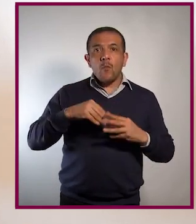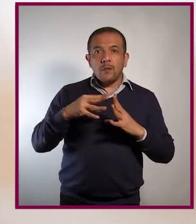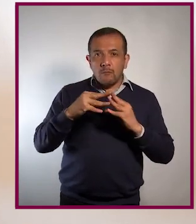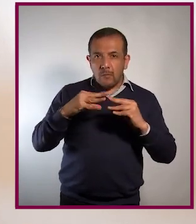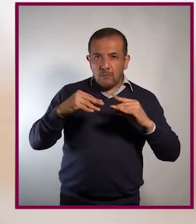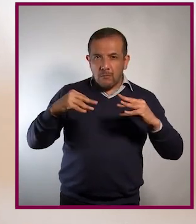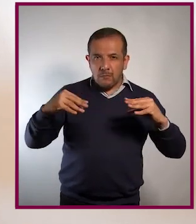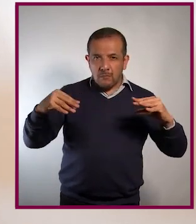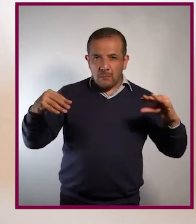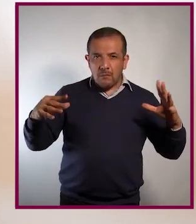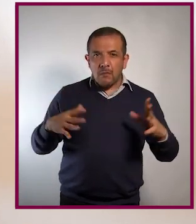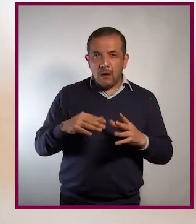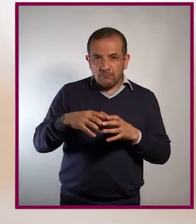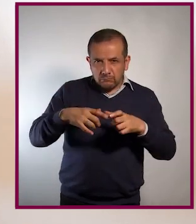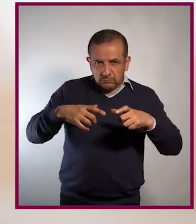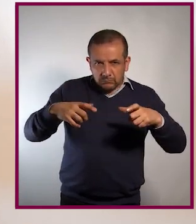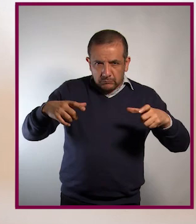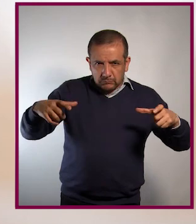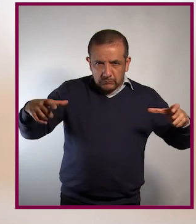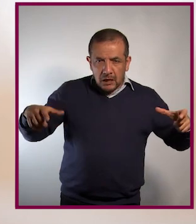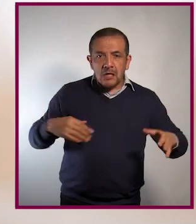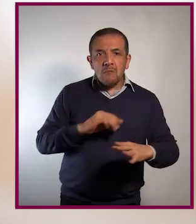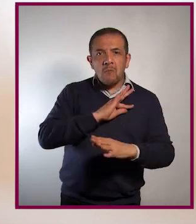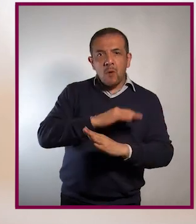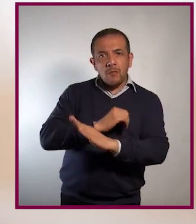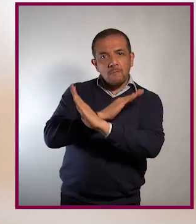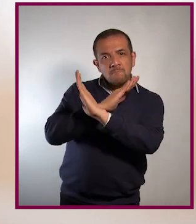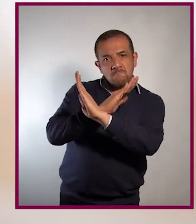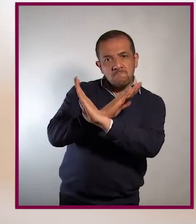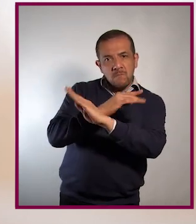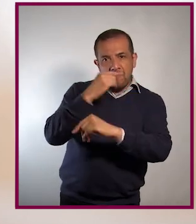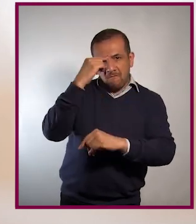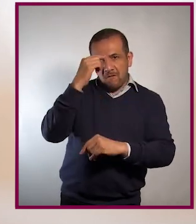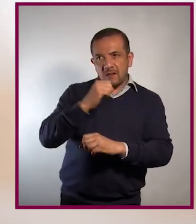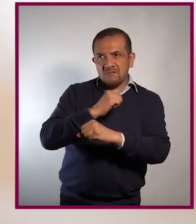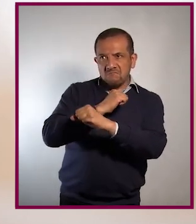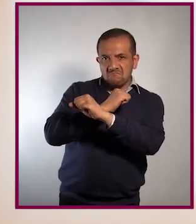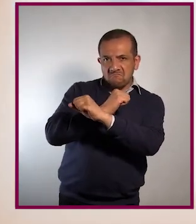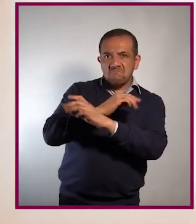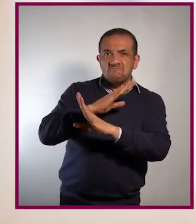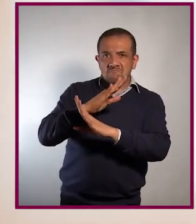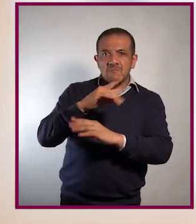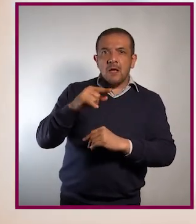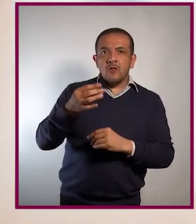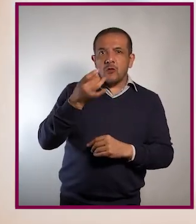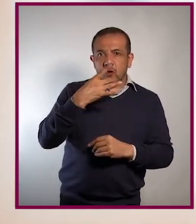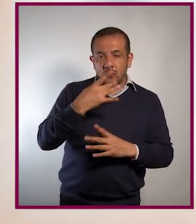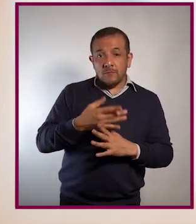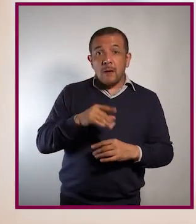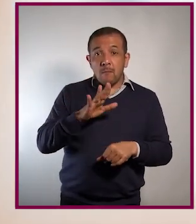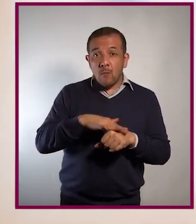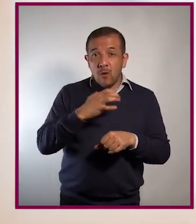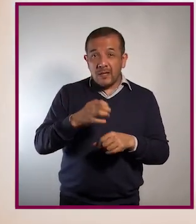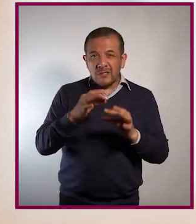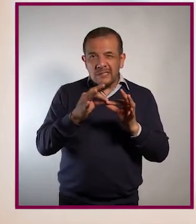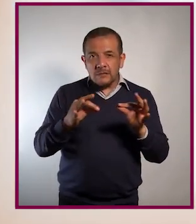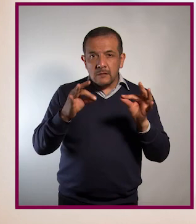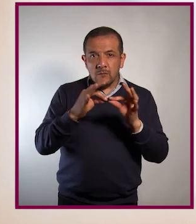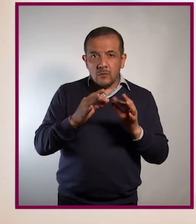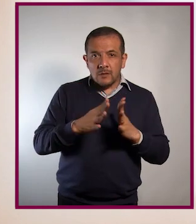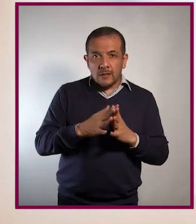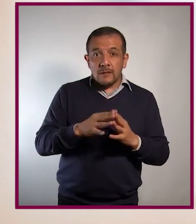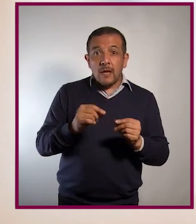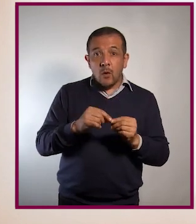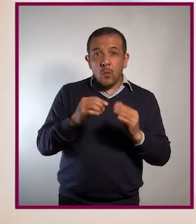multiplicarse muchas veces y genera resistencia a los antibióticos muy fácil. Por eso se necesita dar un